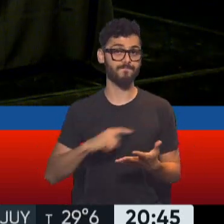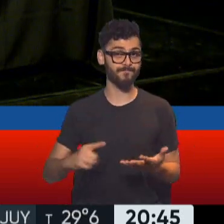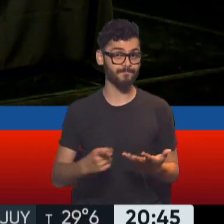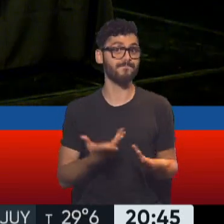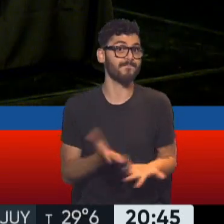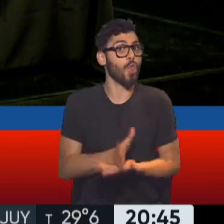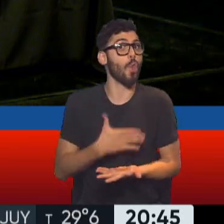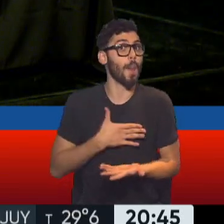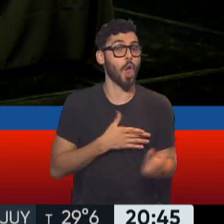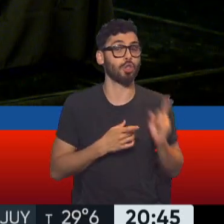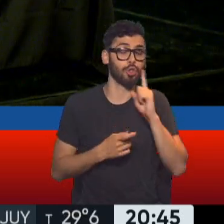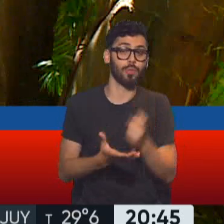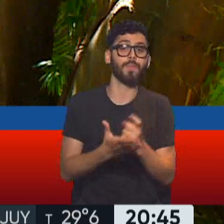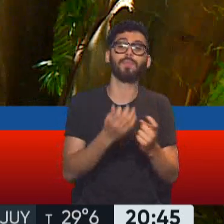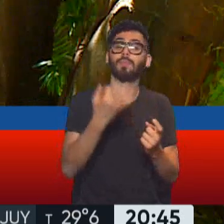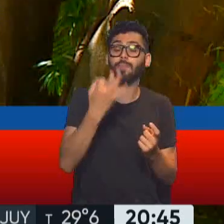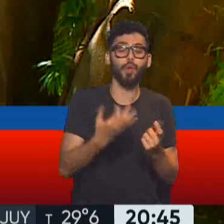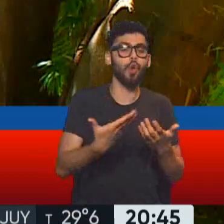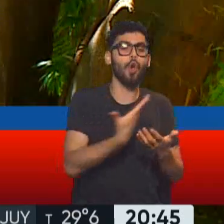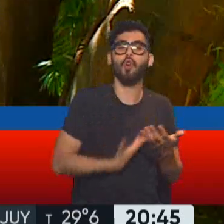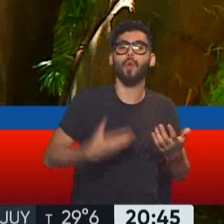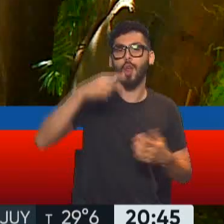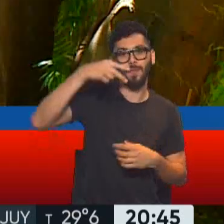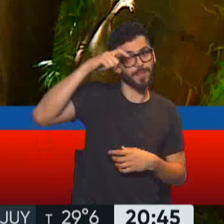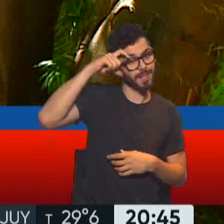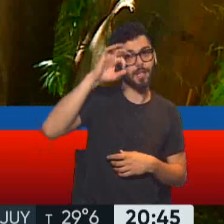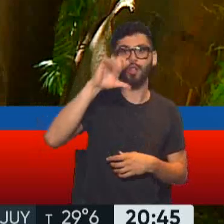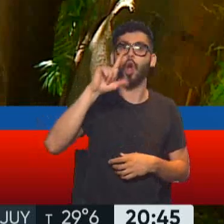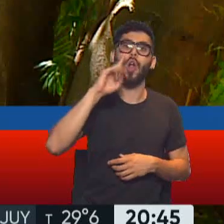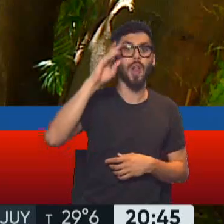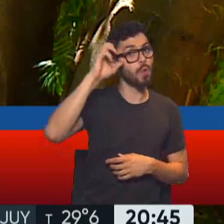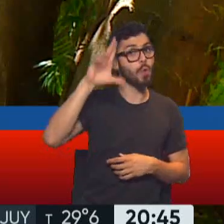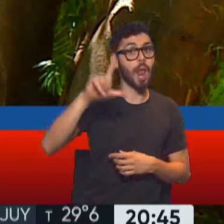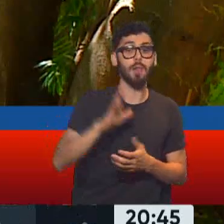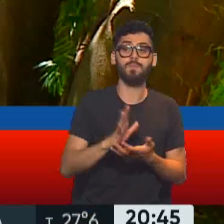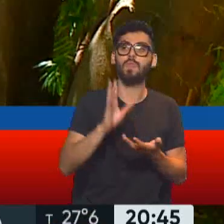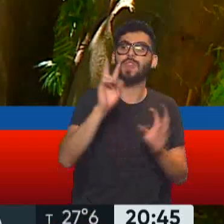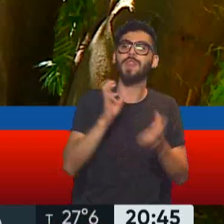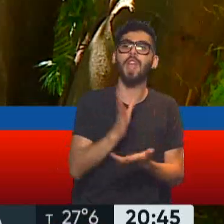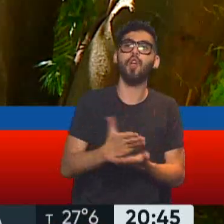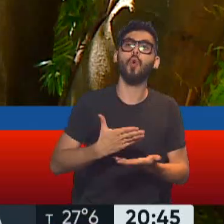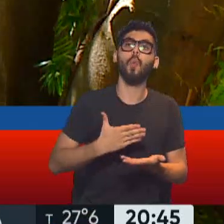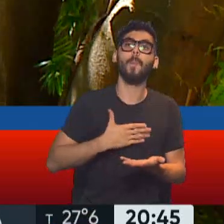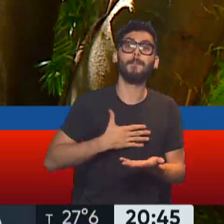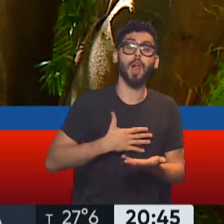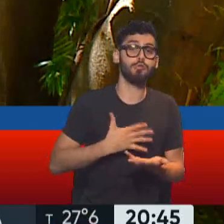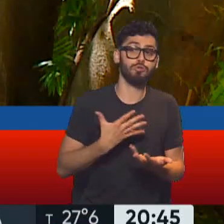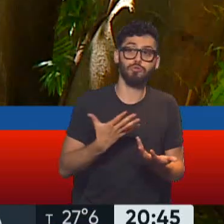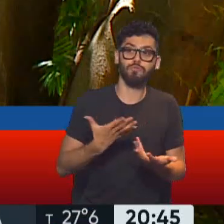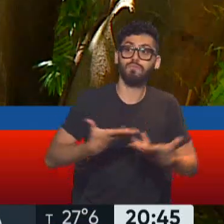un gobierno neoliberal no comparte ninguna política de derechos humanos y de amplitud de derechos. Entonces entendemos que el